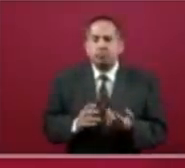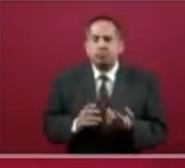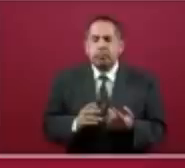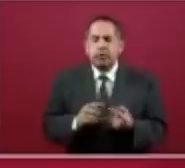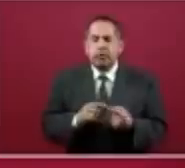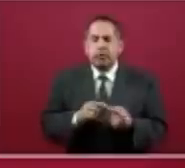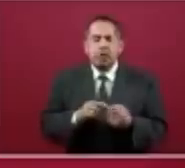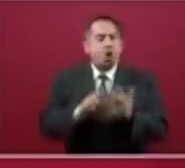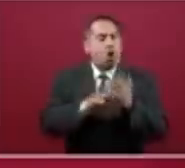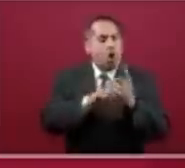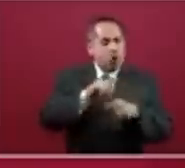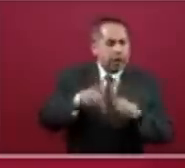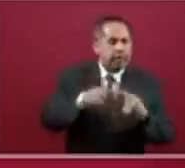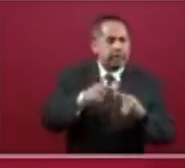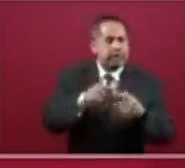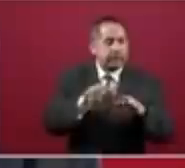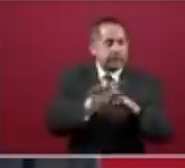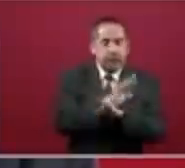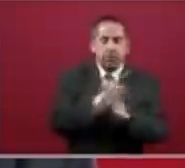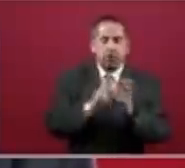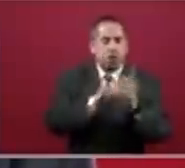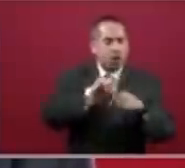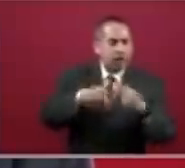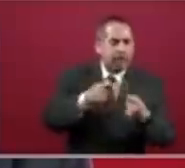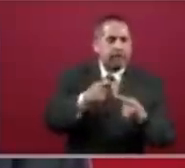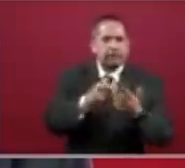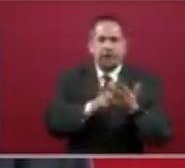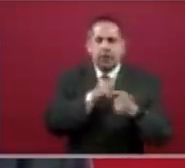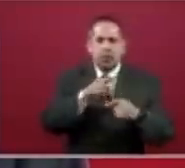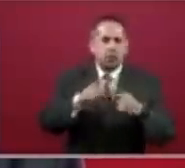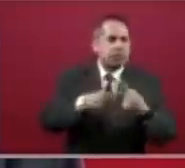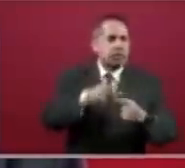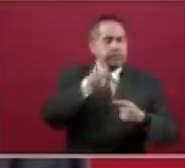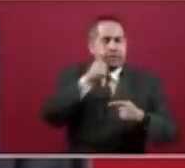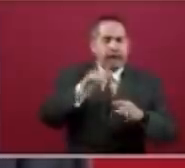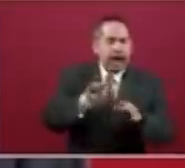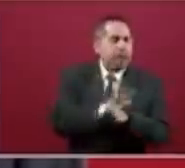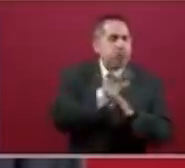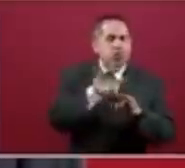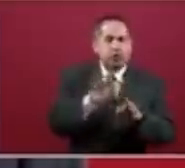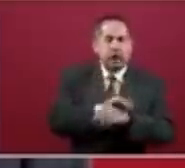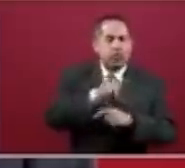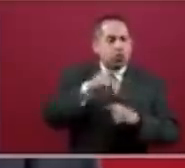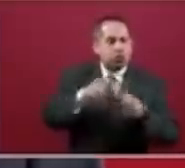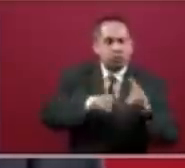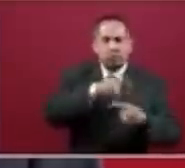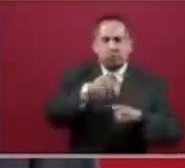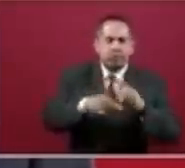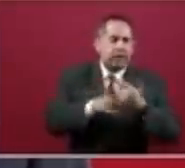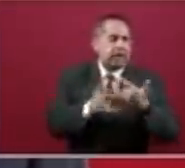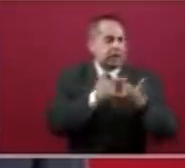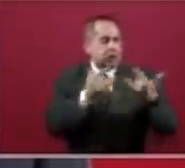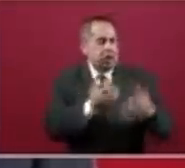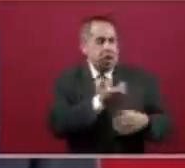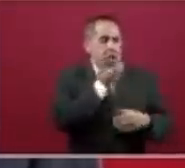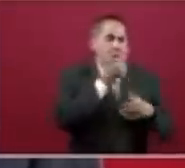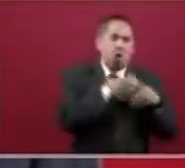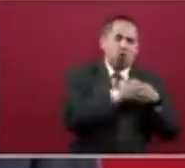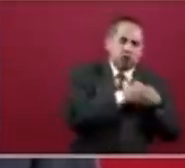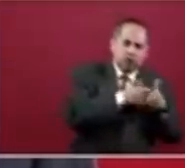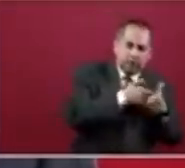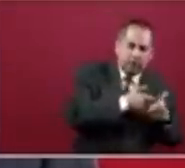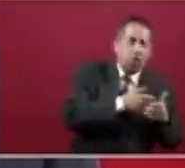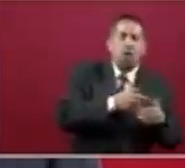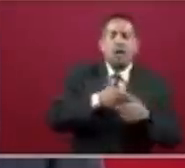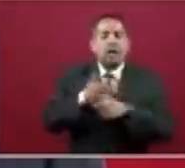hay cambios, así ha sido la historia, liberales, luego conservadores,